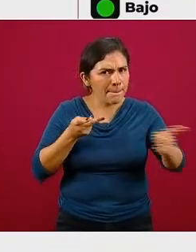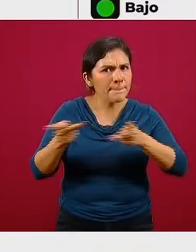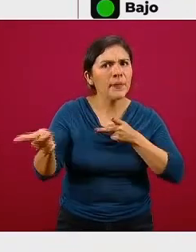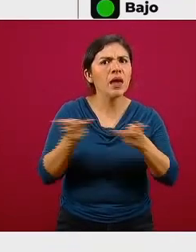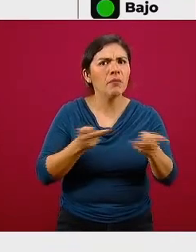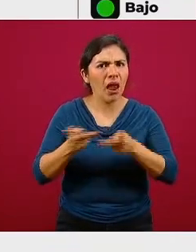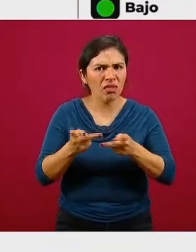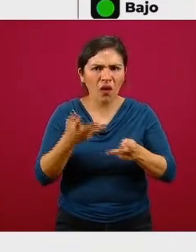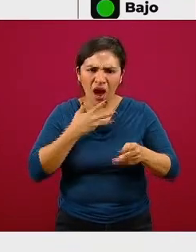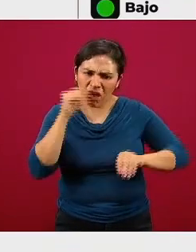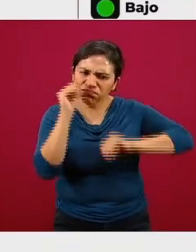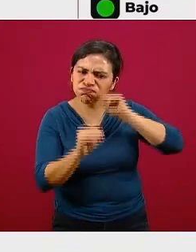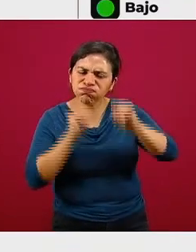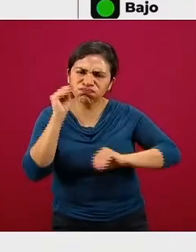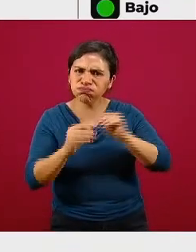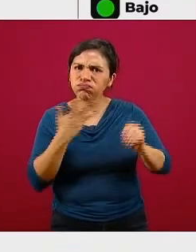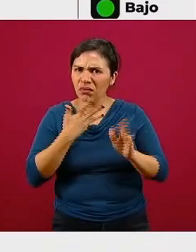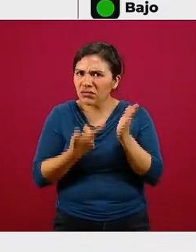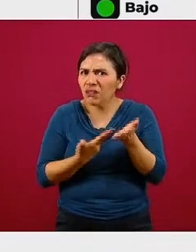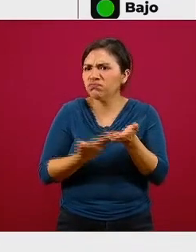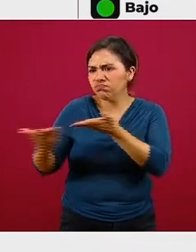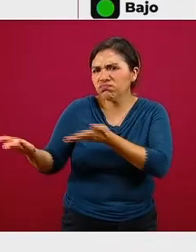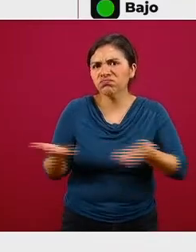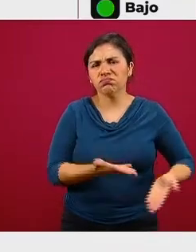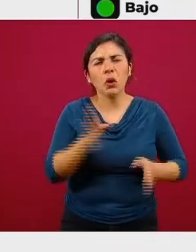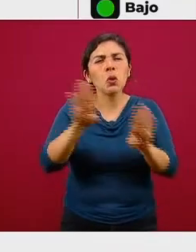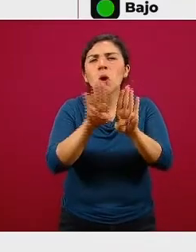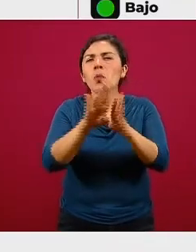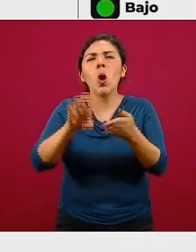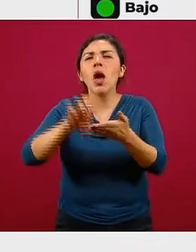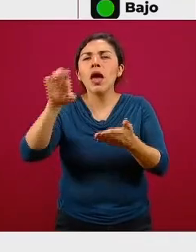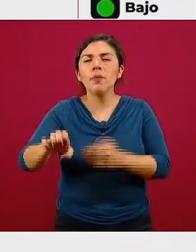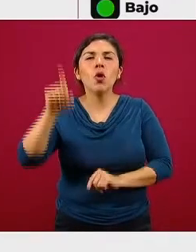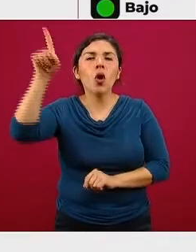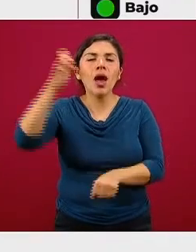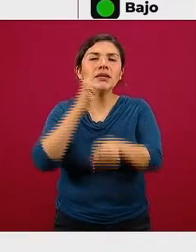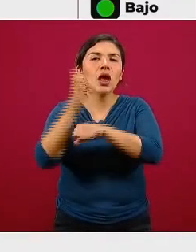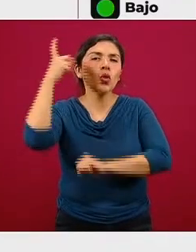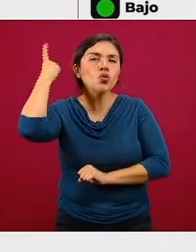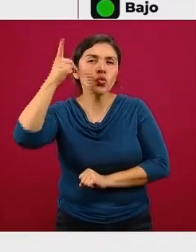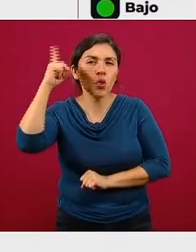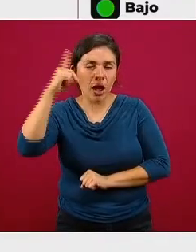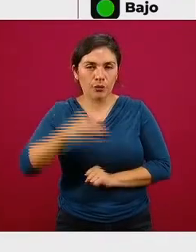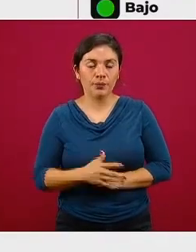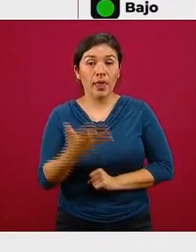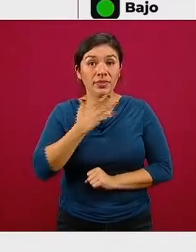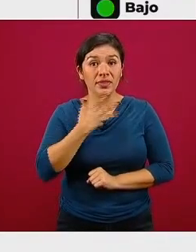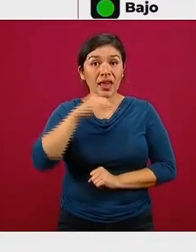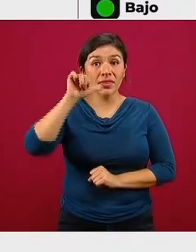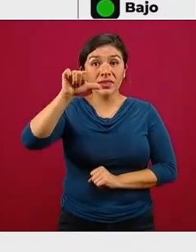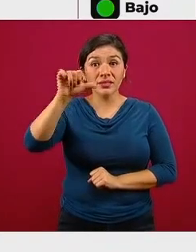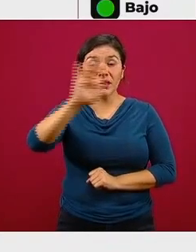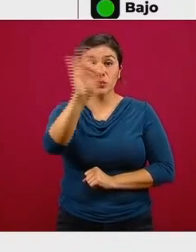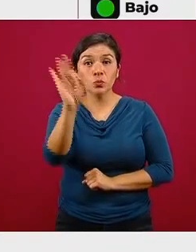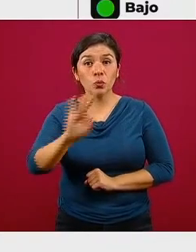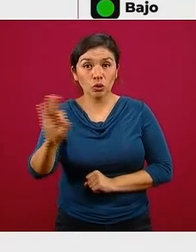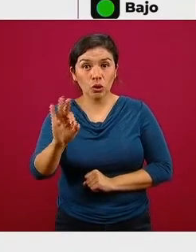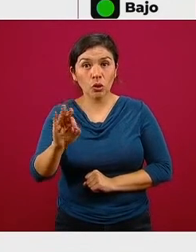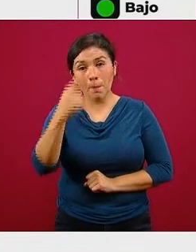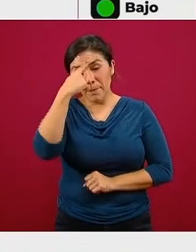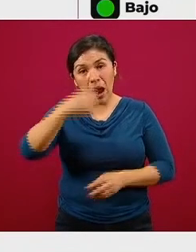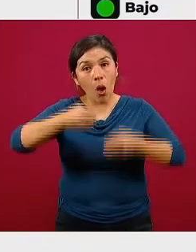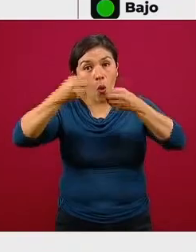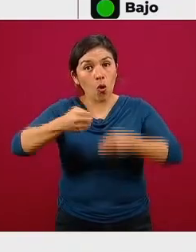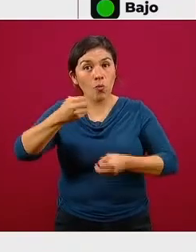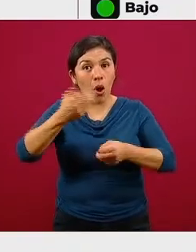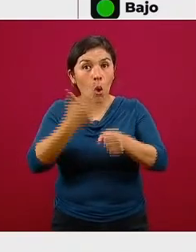preparados. Voy a poner un ejemplo, ¿no? Con Durango, que tiene un 16% de